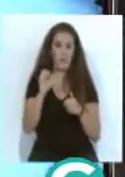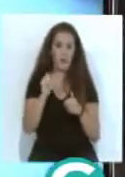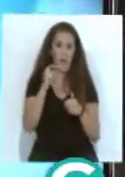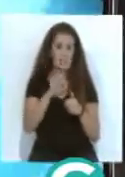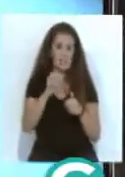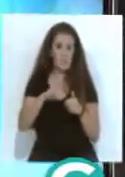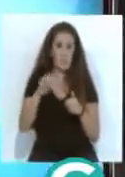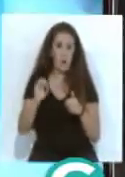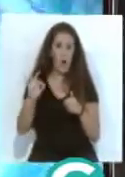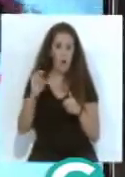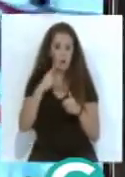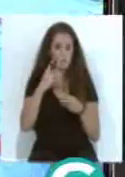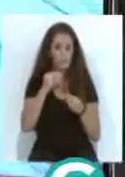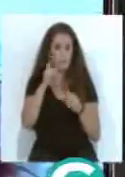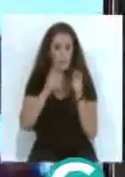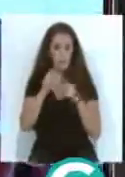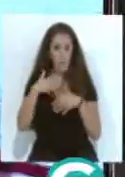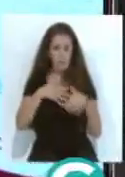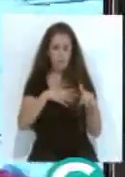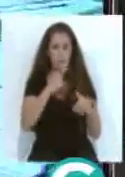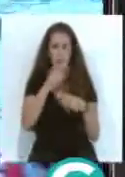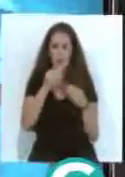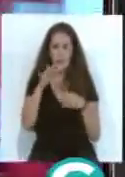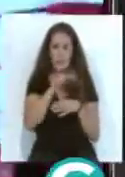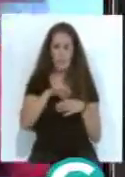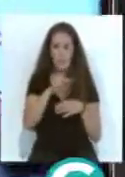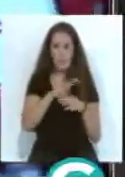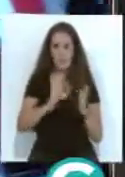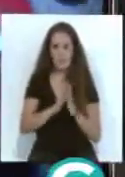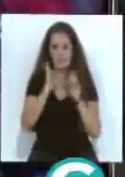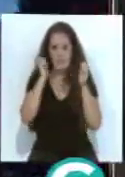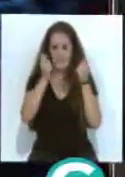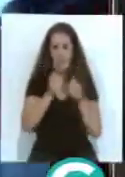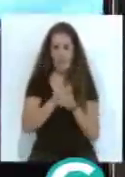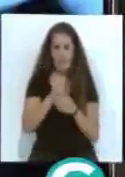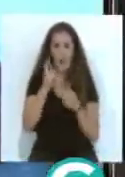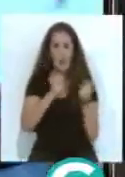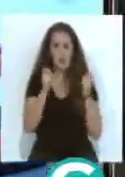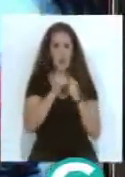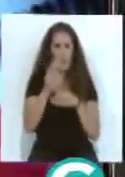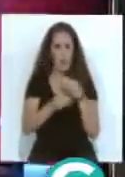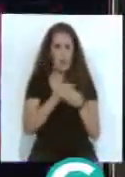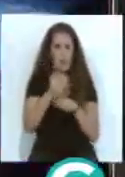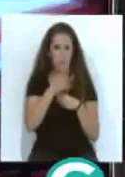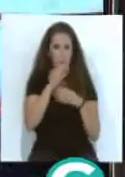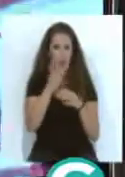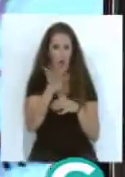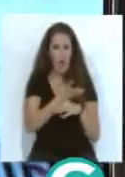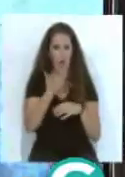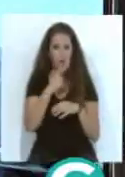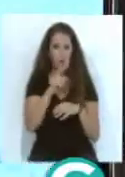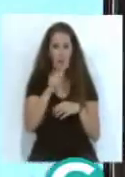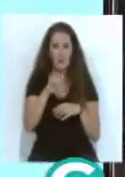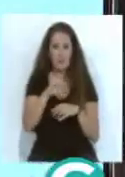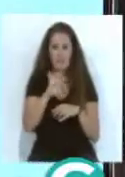movilizó a muchísimas personas hace solo unos días en la Plaza de San Francisco. Nos referimos al anuncio realizado por el coro de Luis